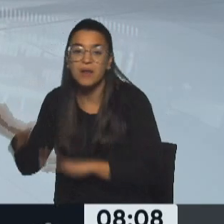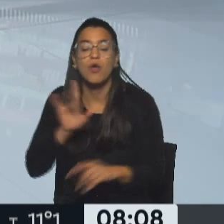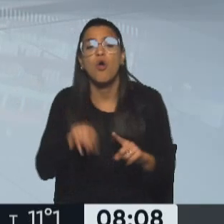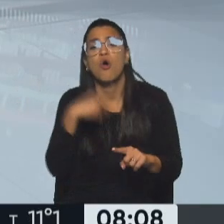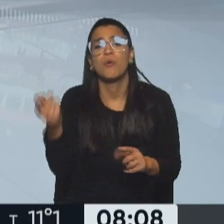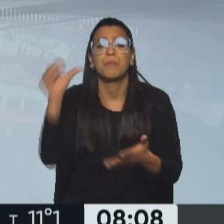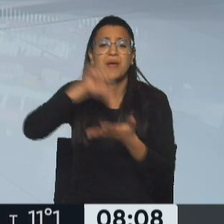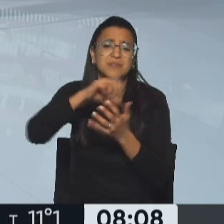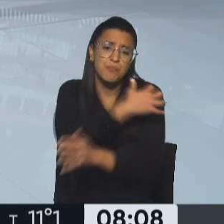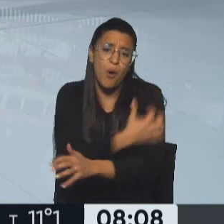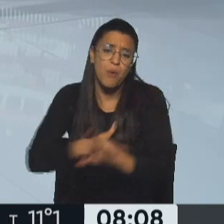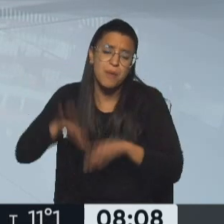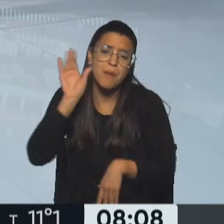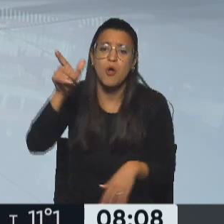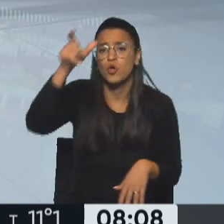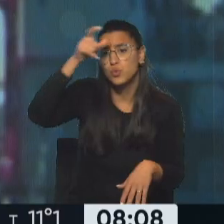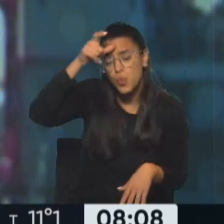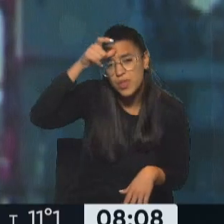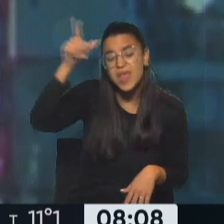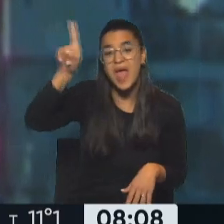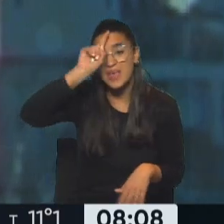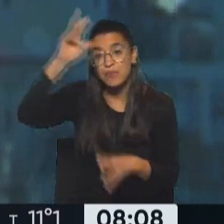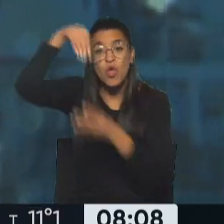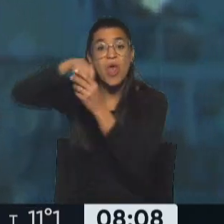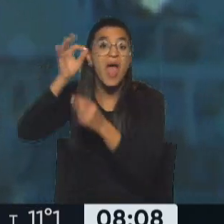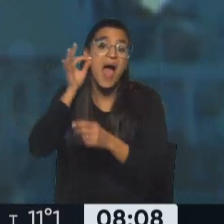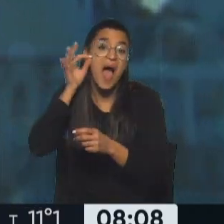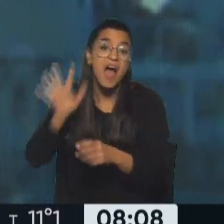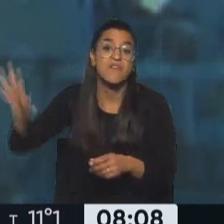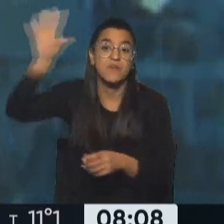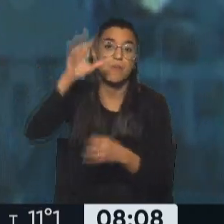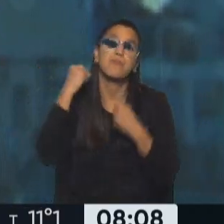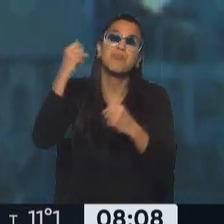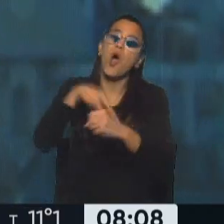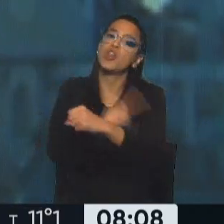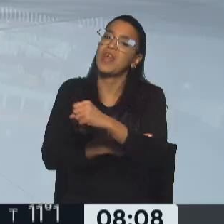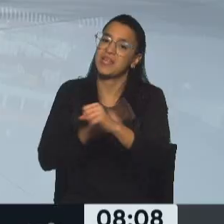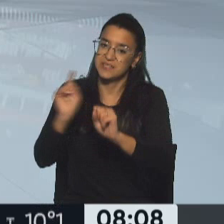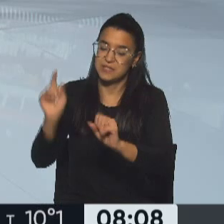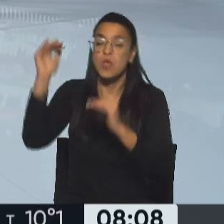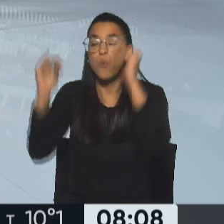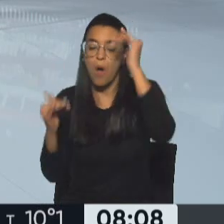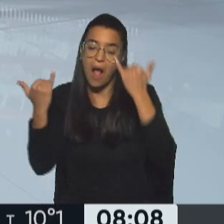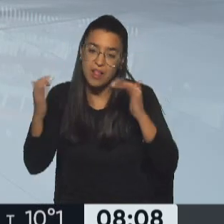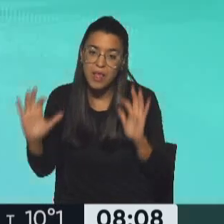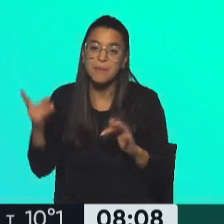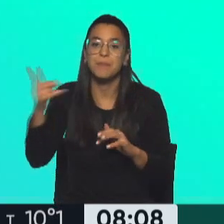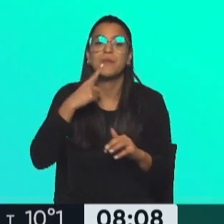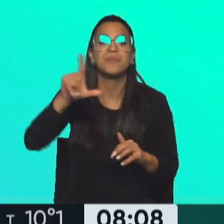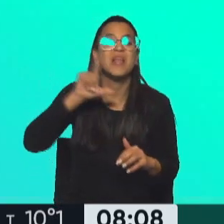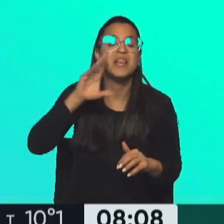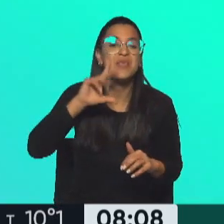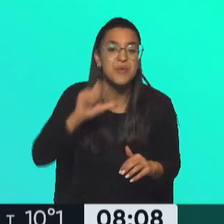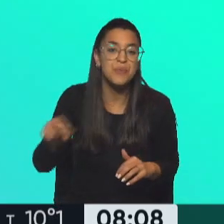mucho más pobres, porque Turquía y Egipto, dentro de África, bueno, son potencias, más allá de que tienen mucha desigualdad. Hablamos de Libia, que es